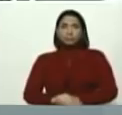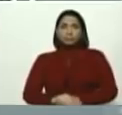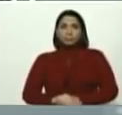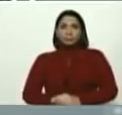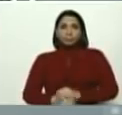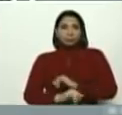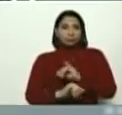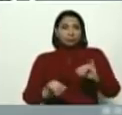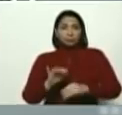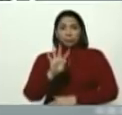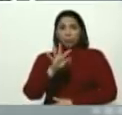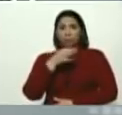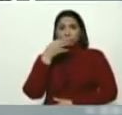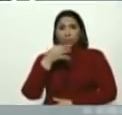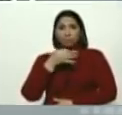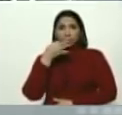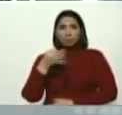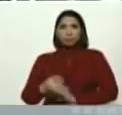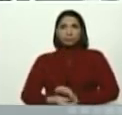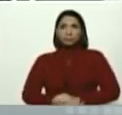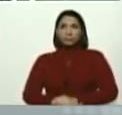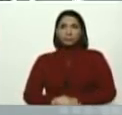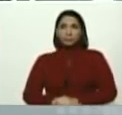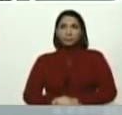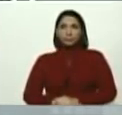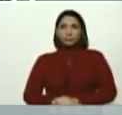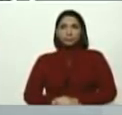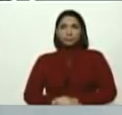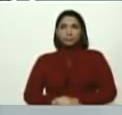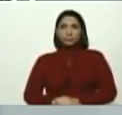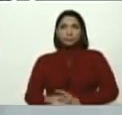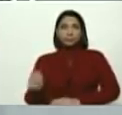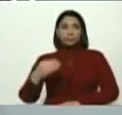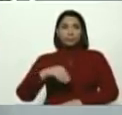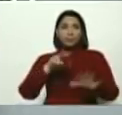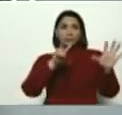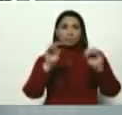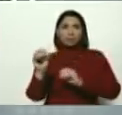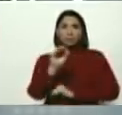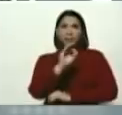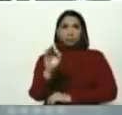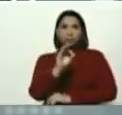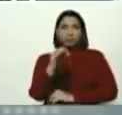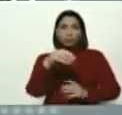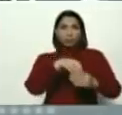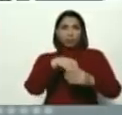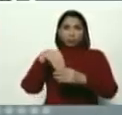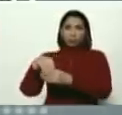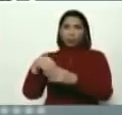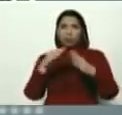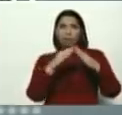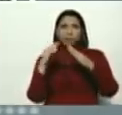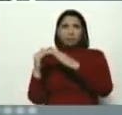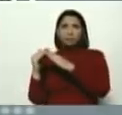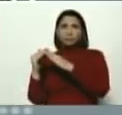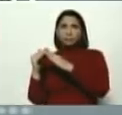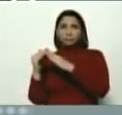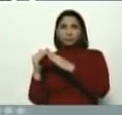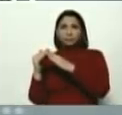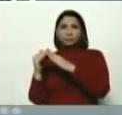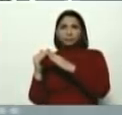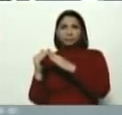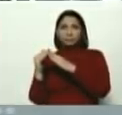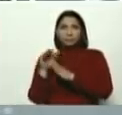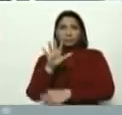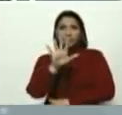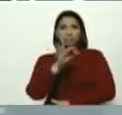ya a las 4 de la tarde, estaba más del 70% en sus casas. Y a las